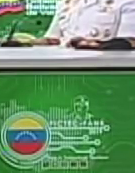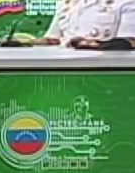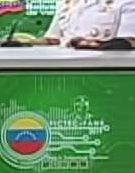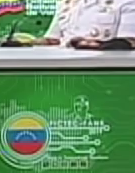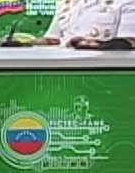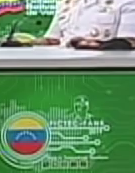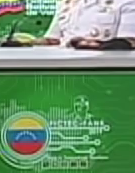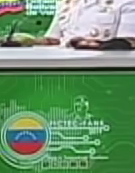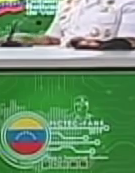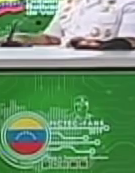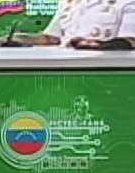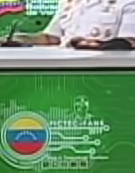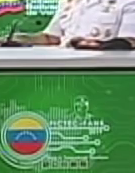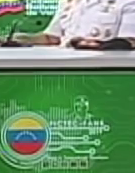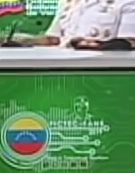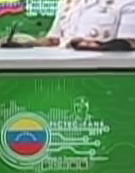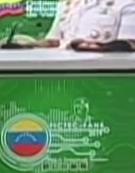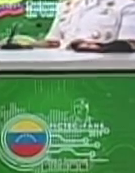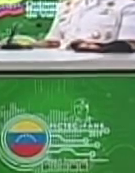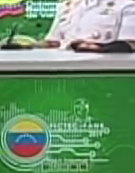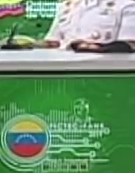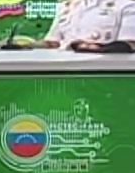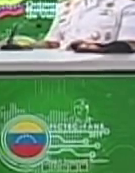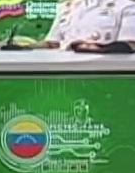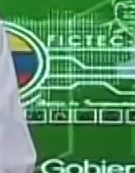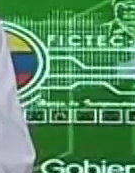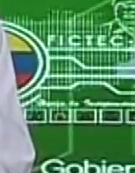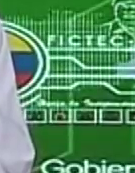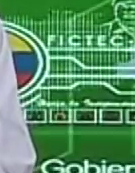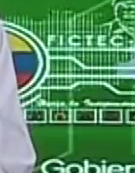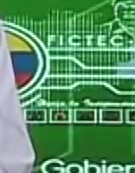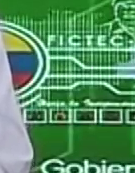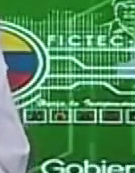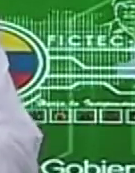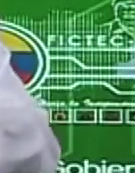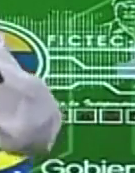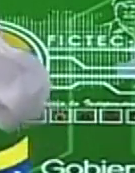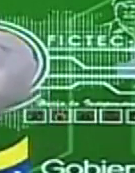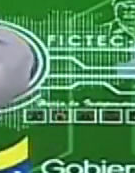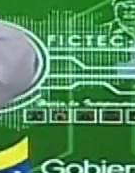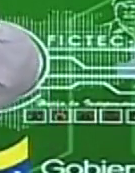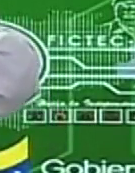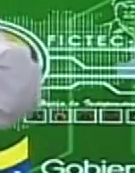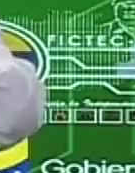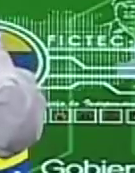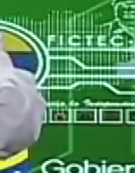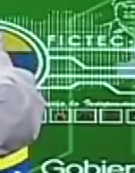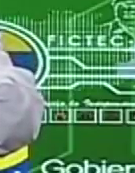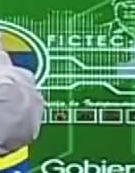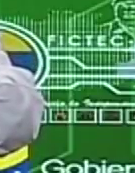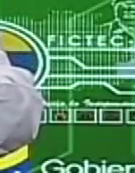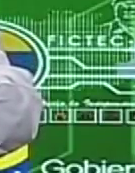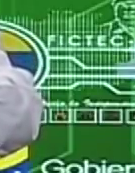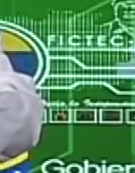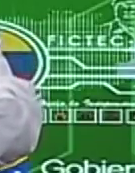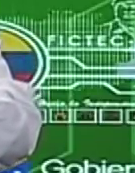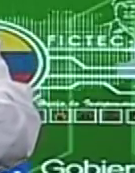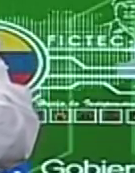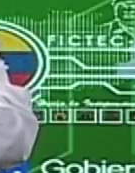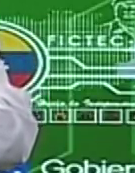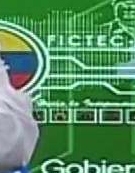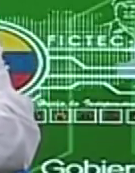como dice el amigo mío, traigámosle. ¿Qué necesitamos invertir? ¿Qué podemos crear aquí con la